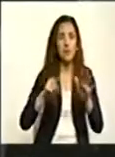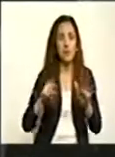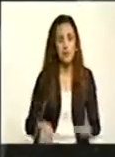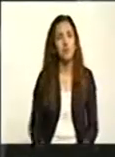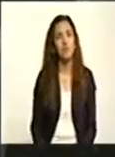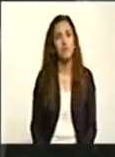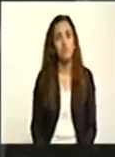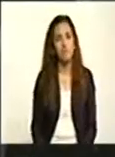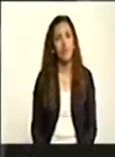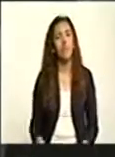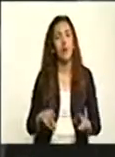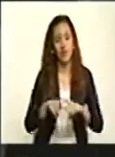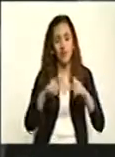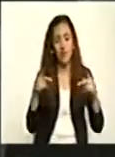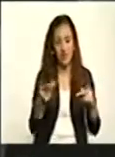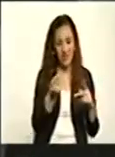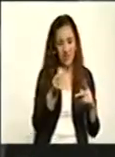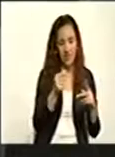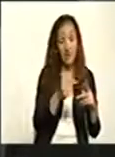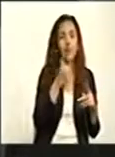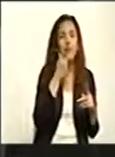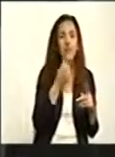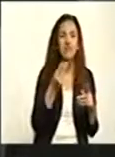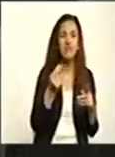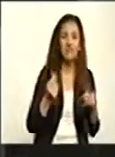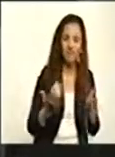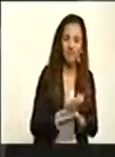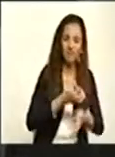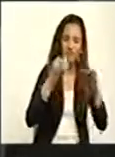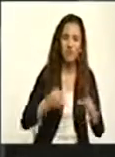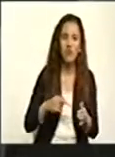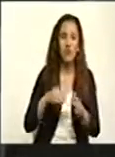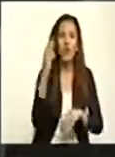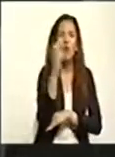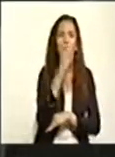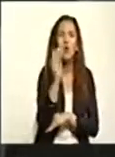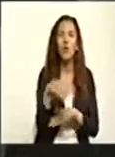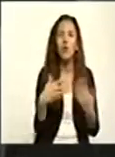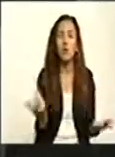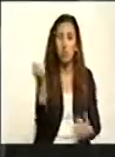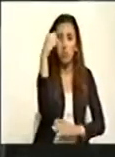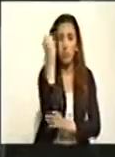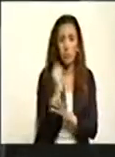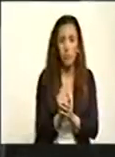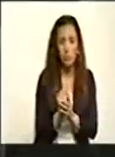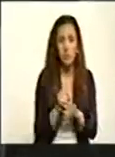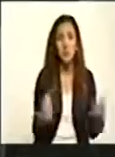Dinero. Ganancia neta de Colombia se desploma